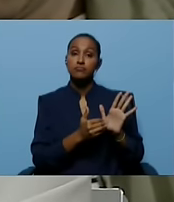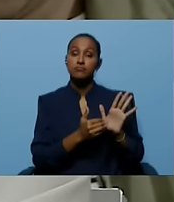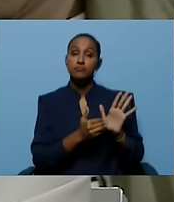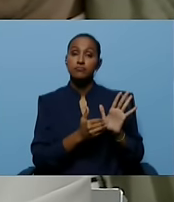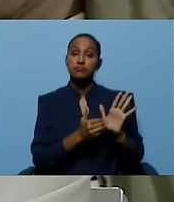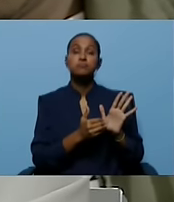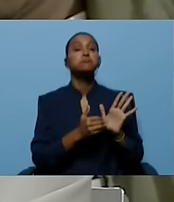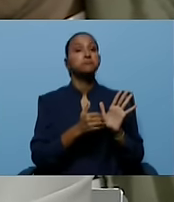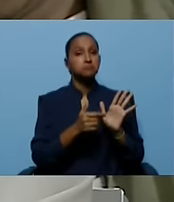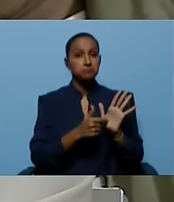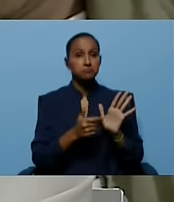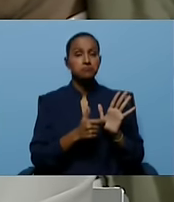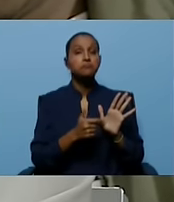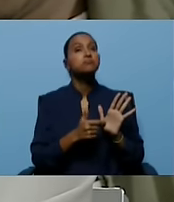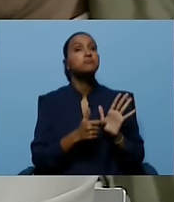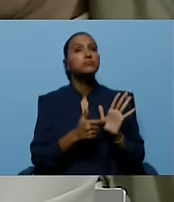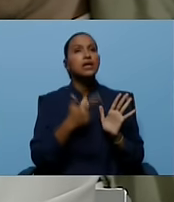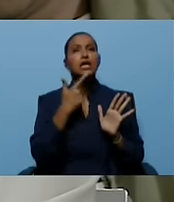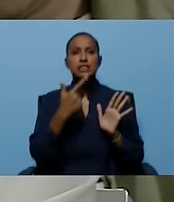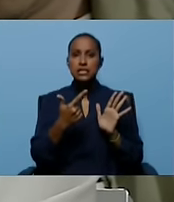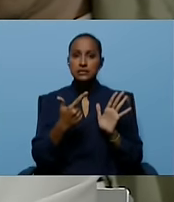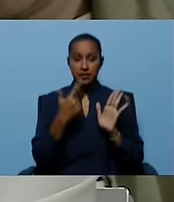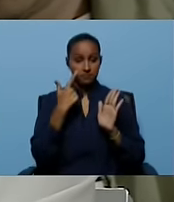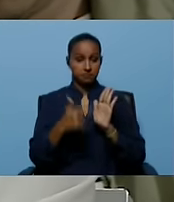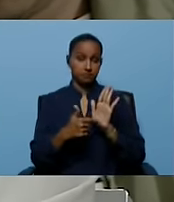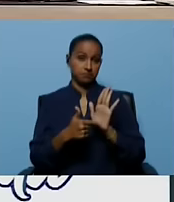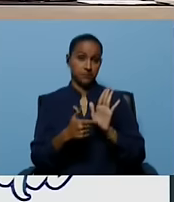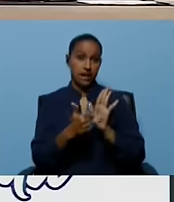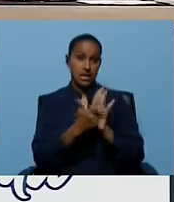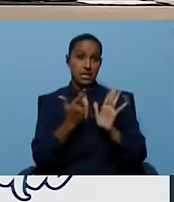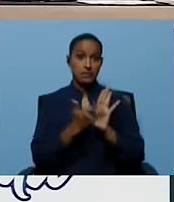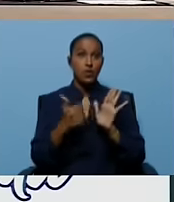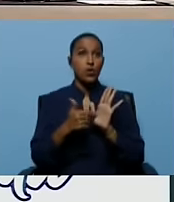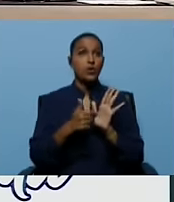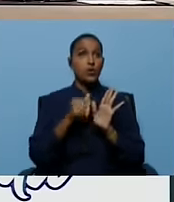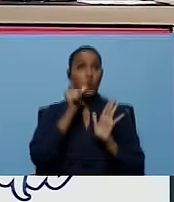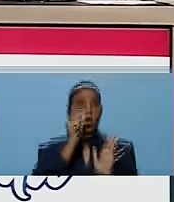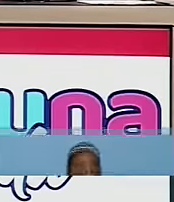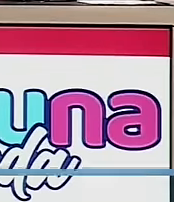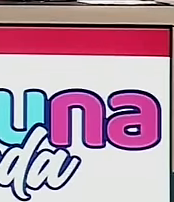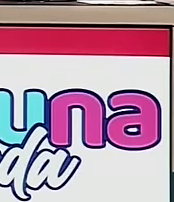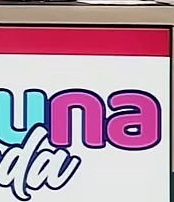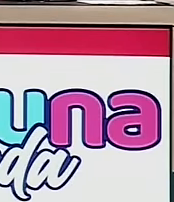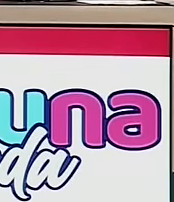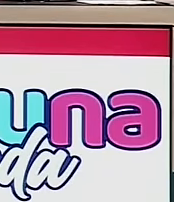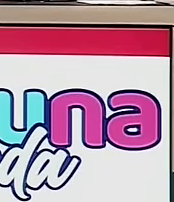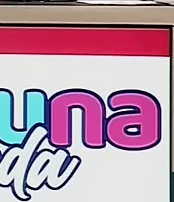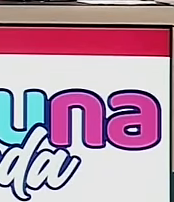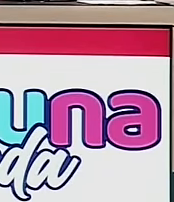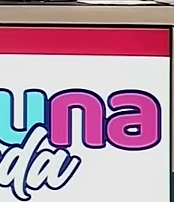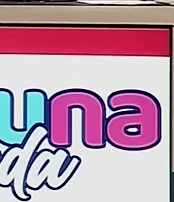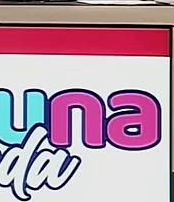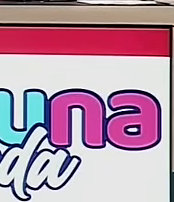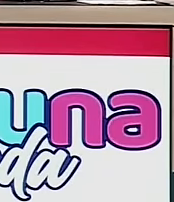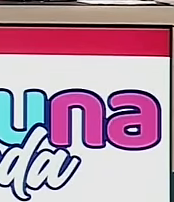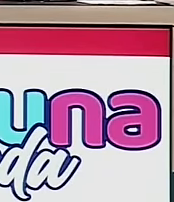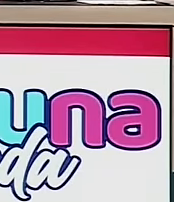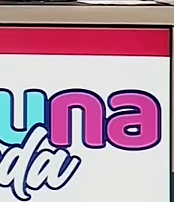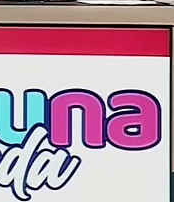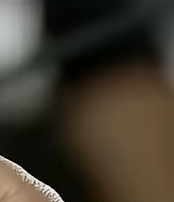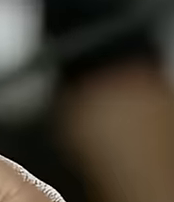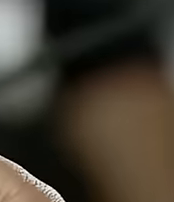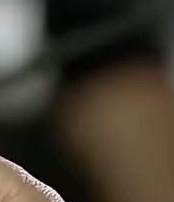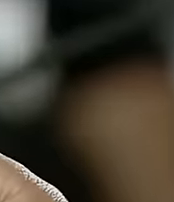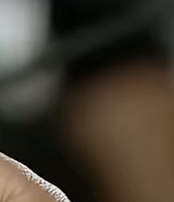Aquí sale, mira, la portada. Sale un barrigón en una marcha, y